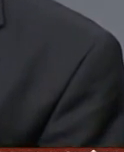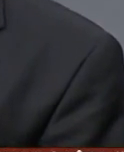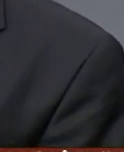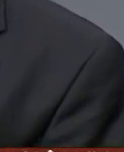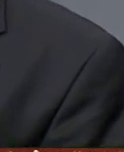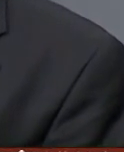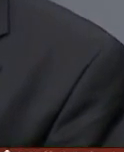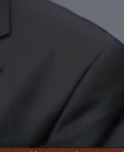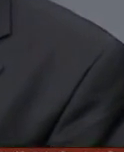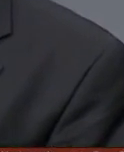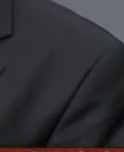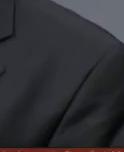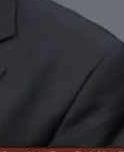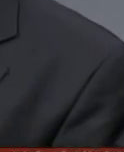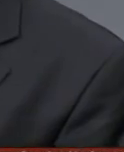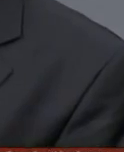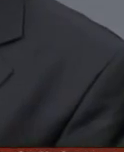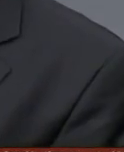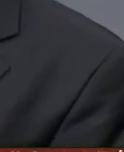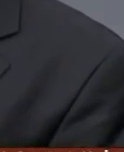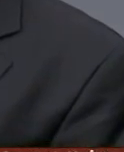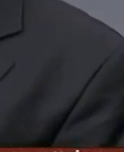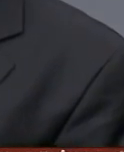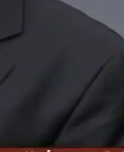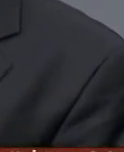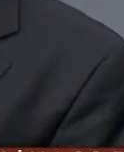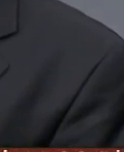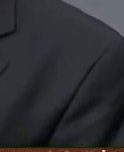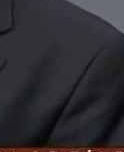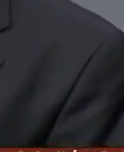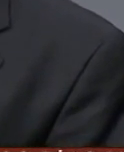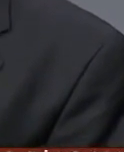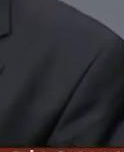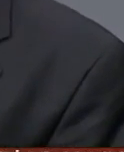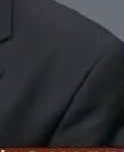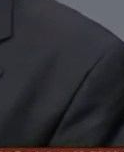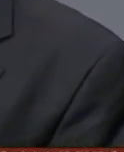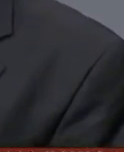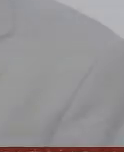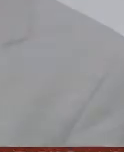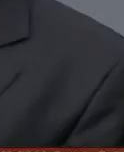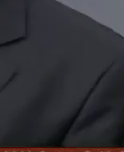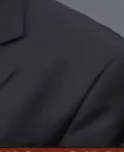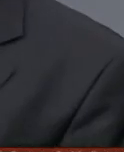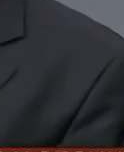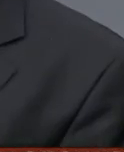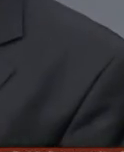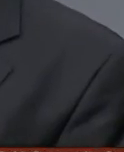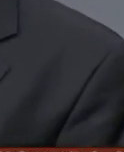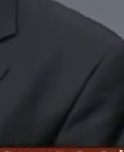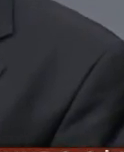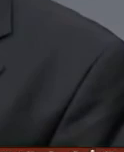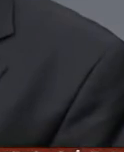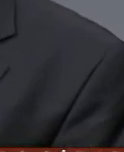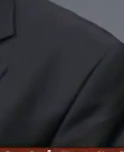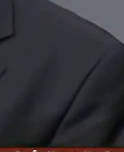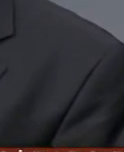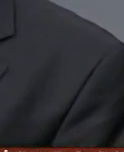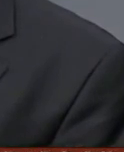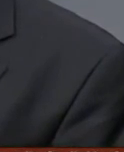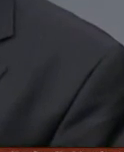de ampliar su presencia 4 meses y sin embargo se amplió hasta 6 meses. Que el propósito de